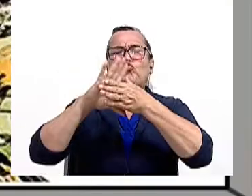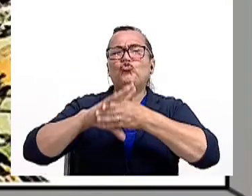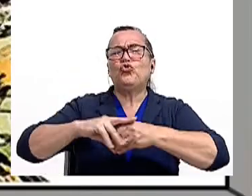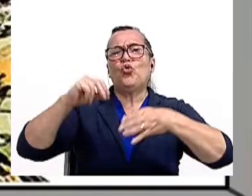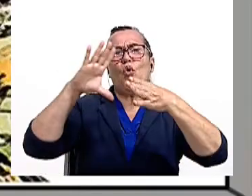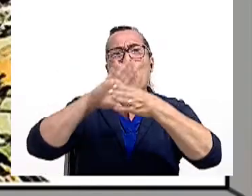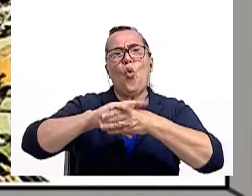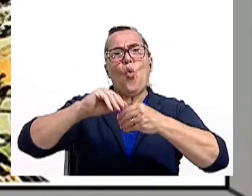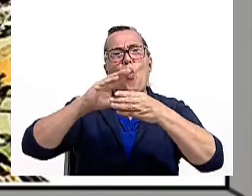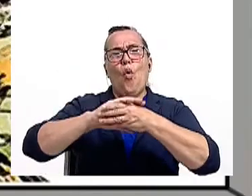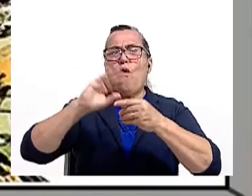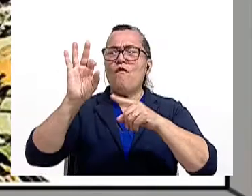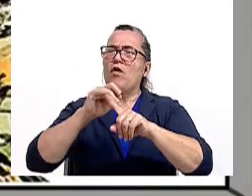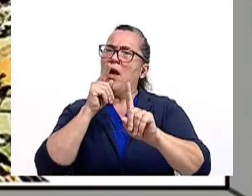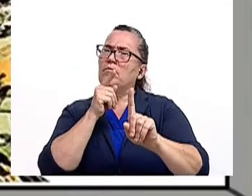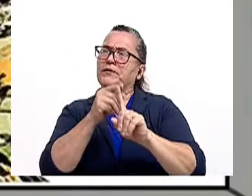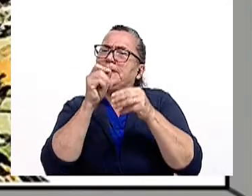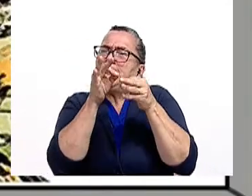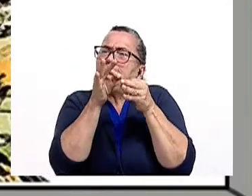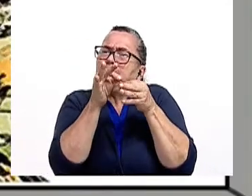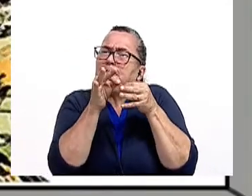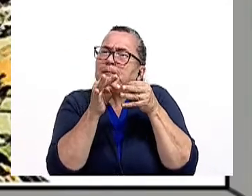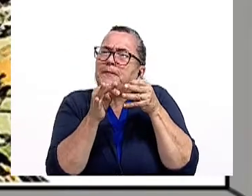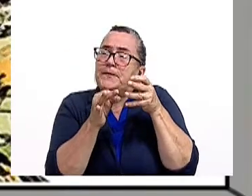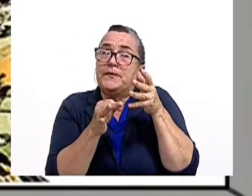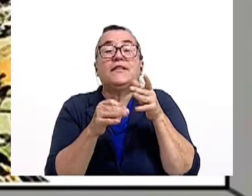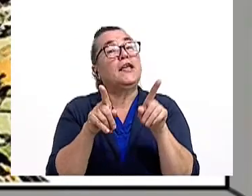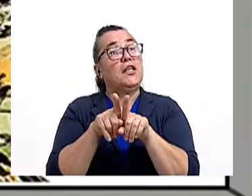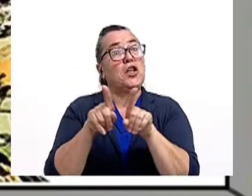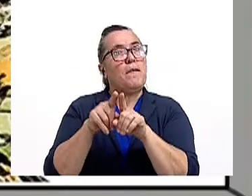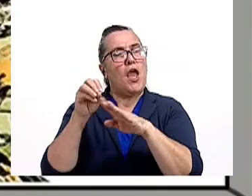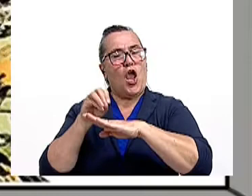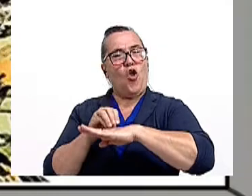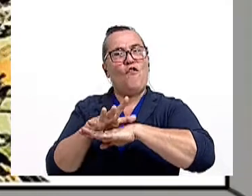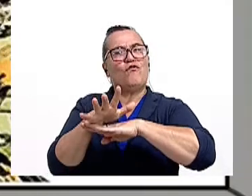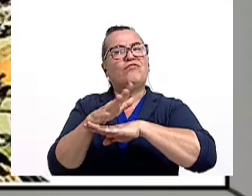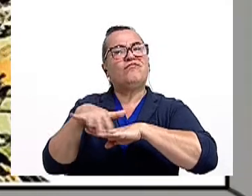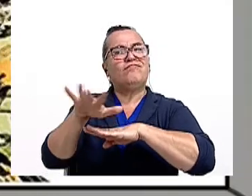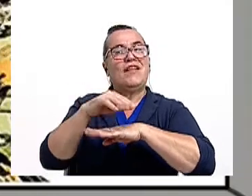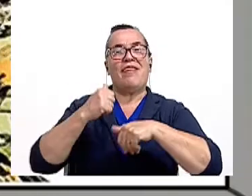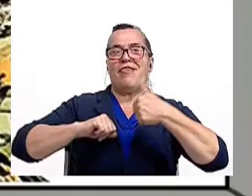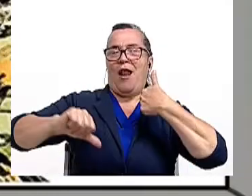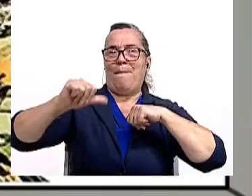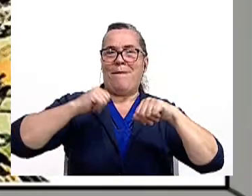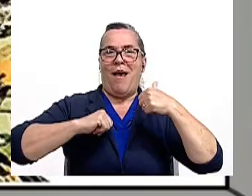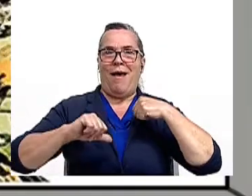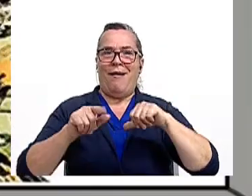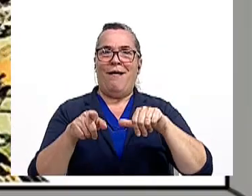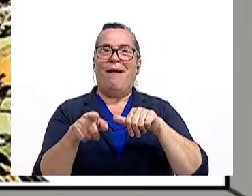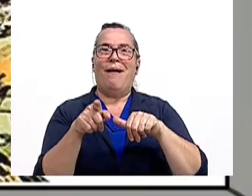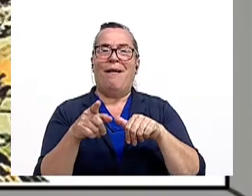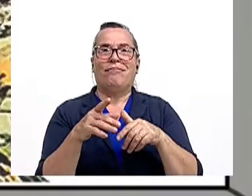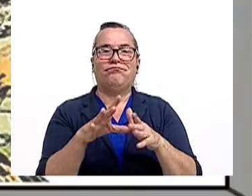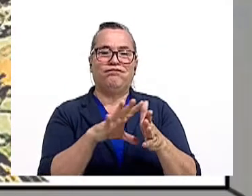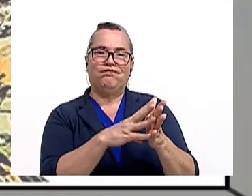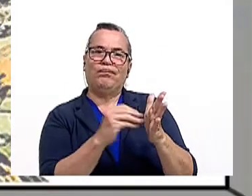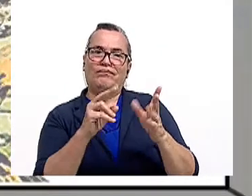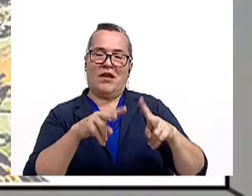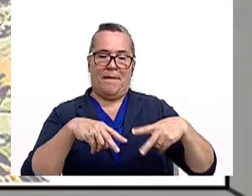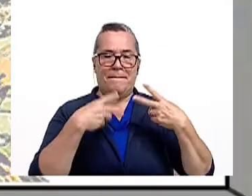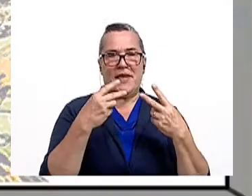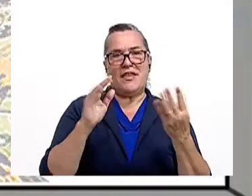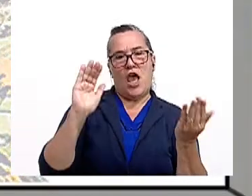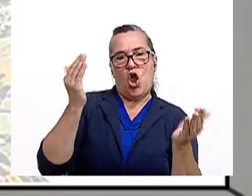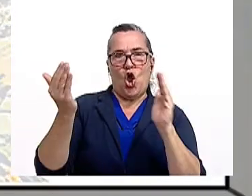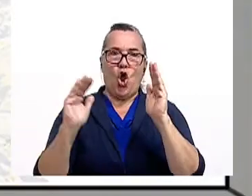de un modo preciso y minucioso, aunque también está influenciada por la dramática, tomando de ella la vida y los